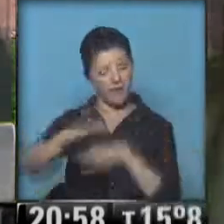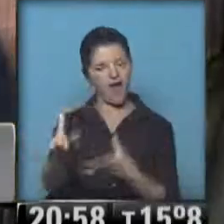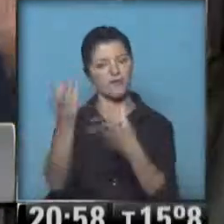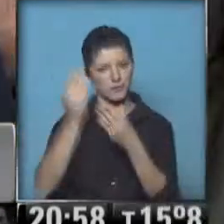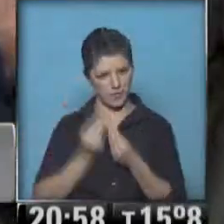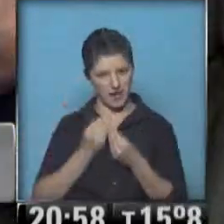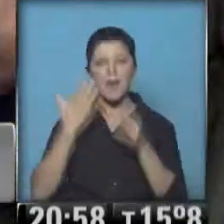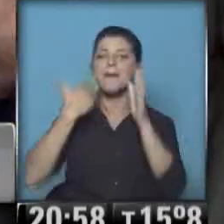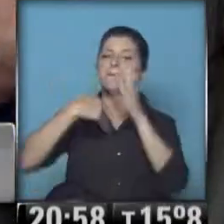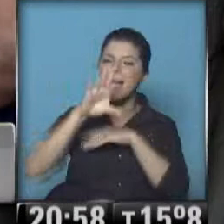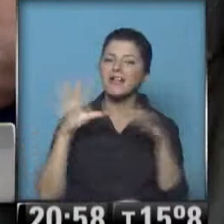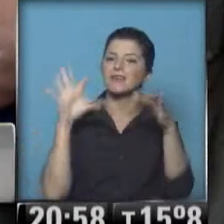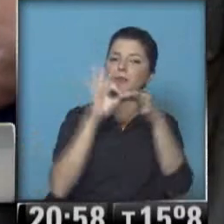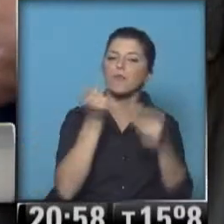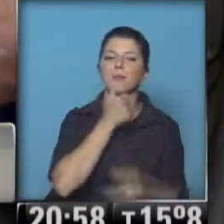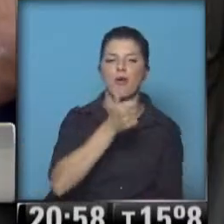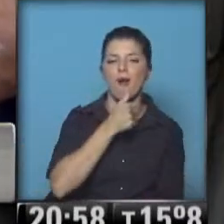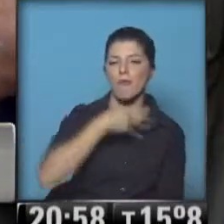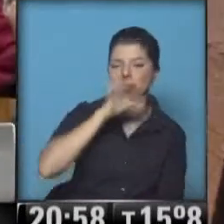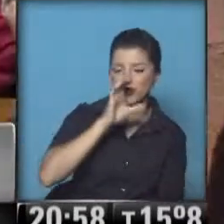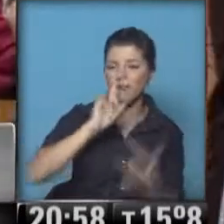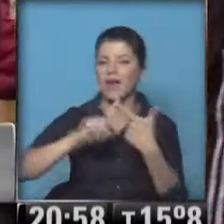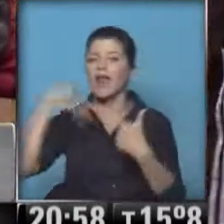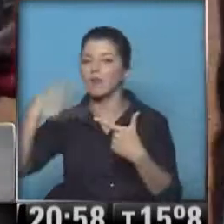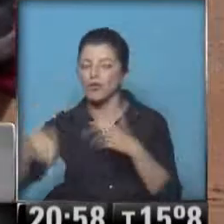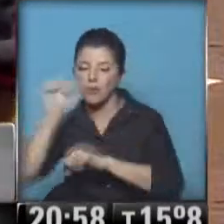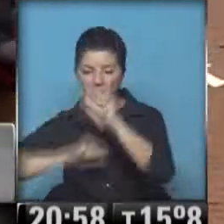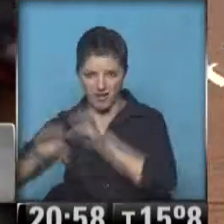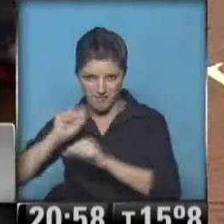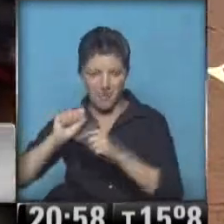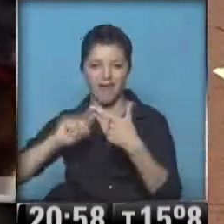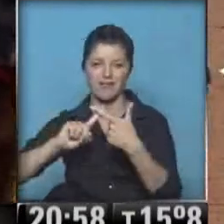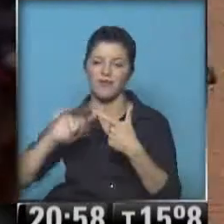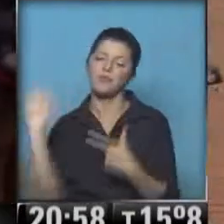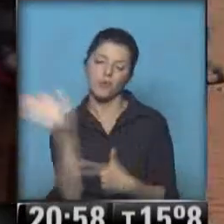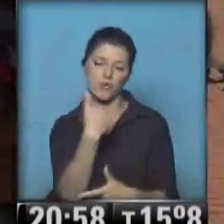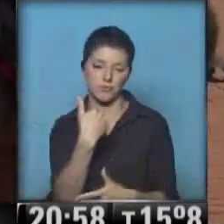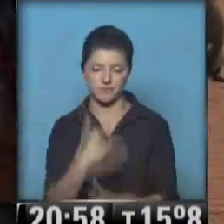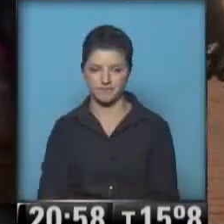que tienen que ver con el agua mineral, con los elementos de limpieza. Y en general, todos.